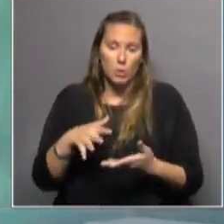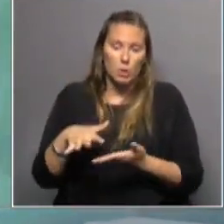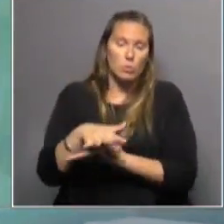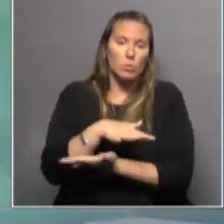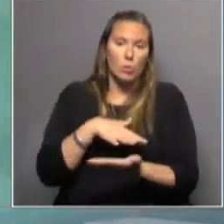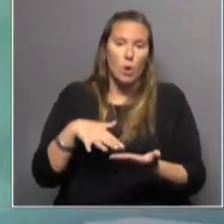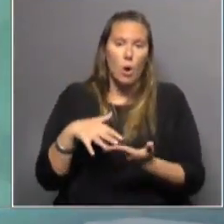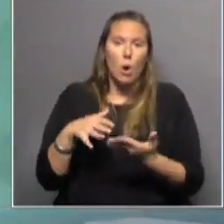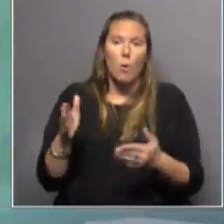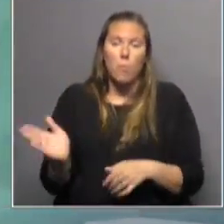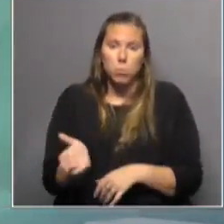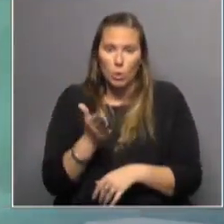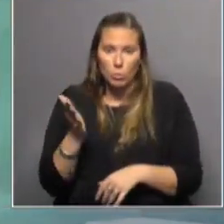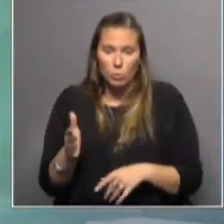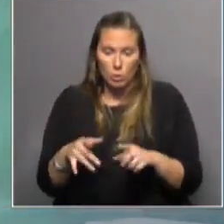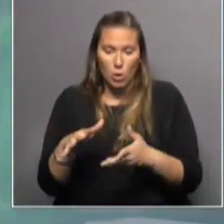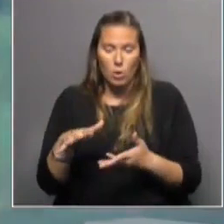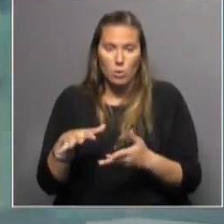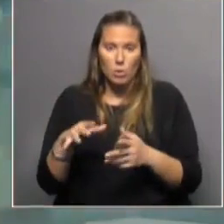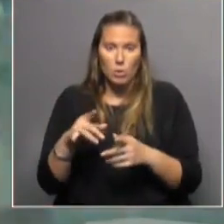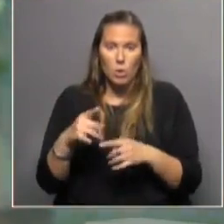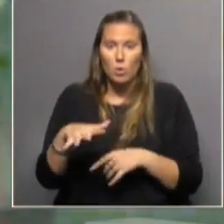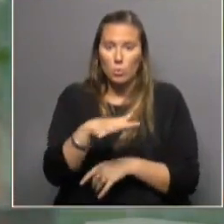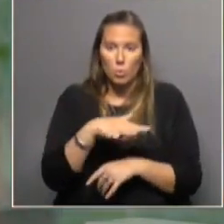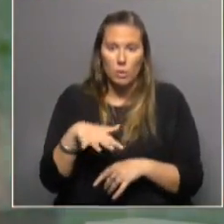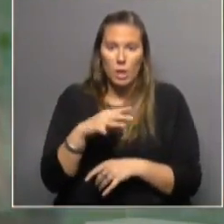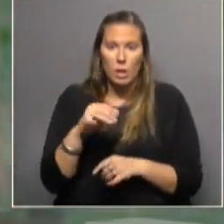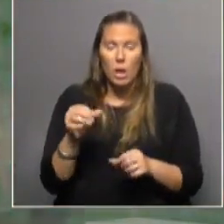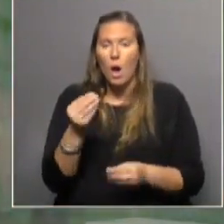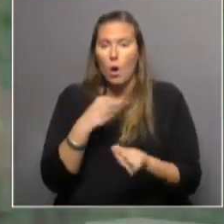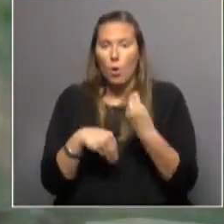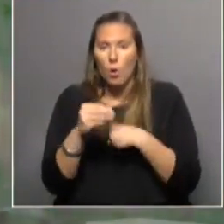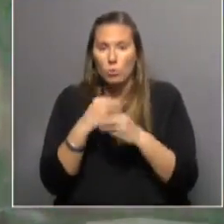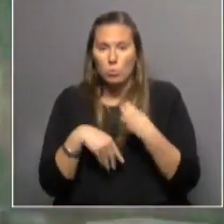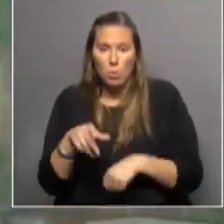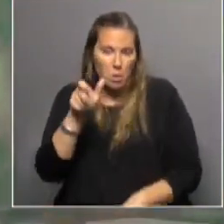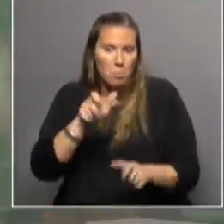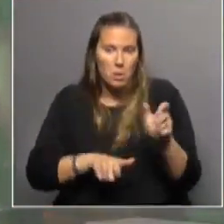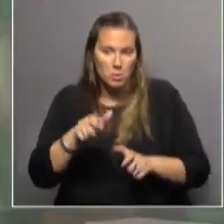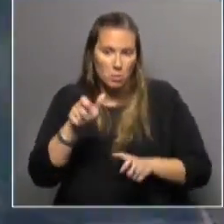producción del área rural de Montevideo produce alimentos para consumo humano